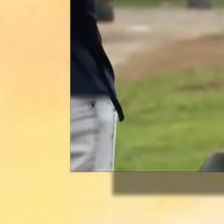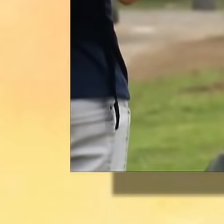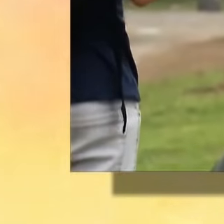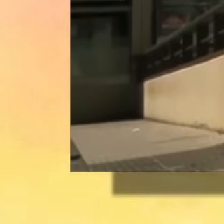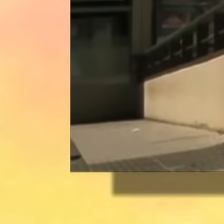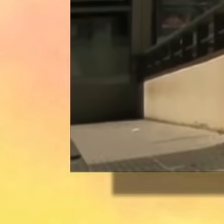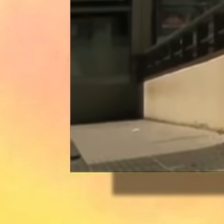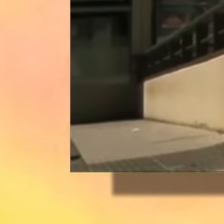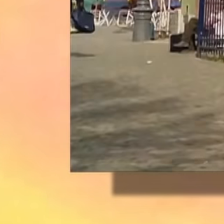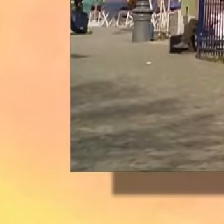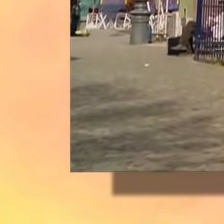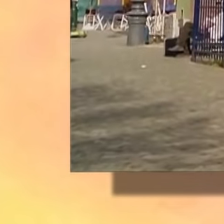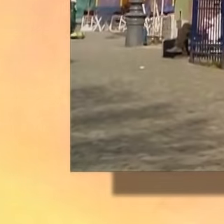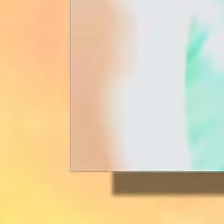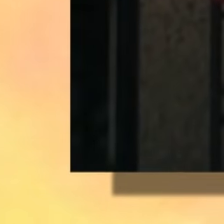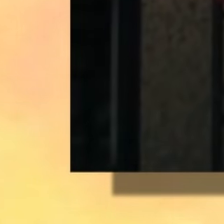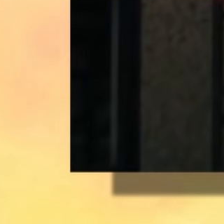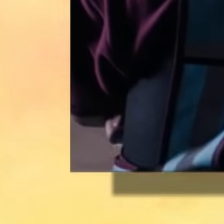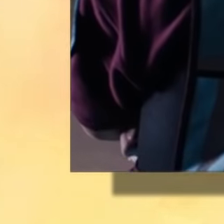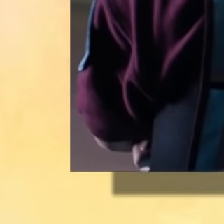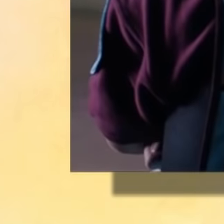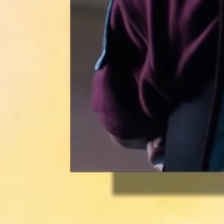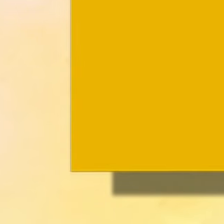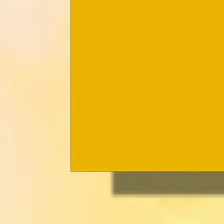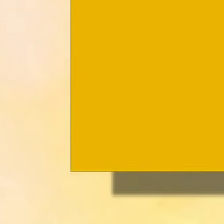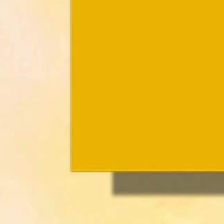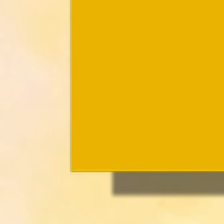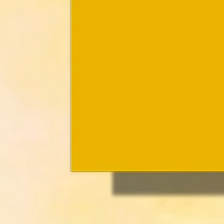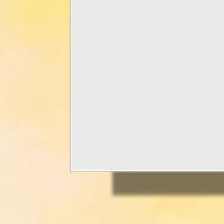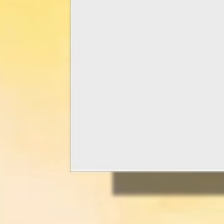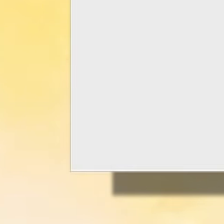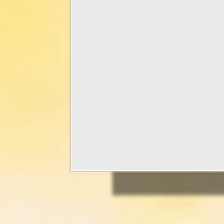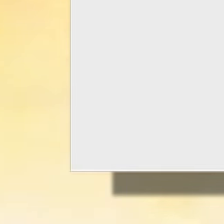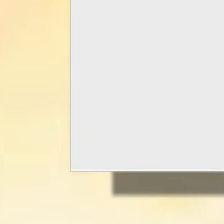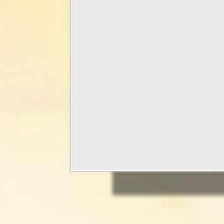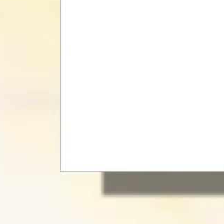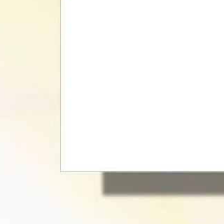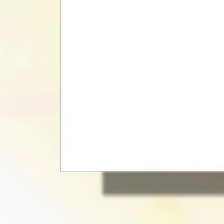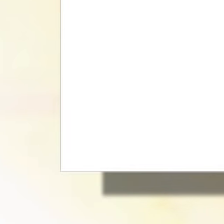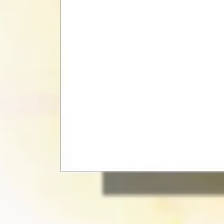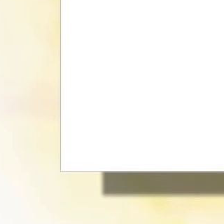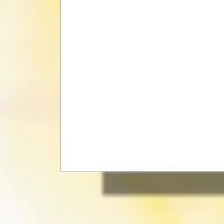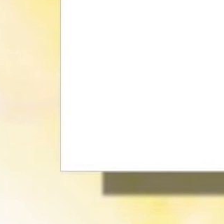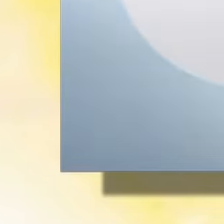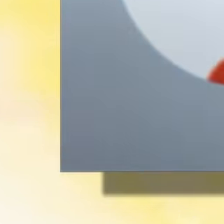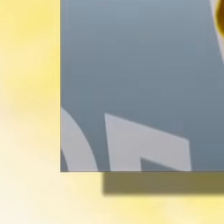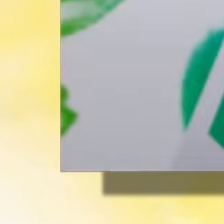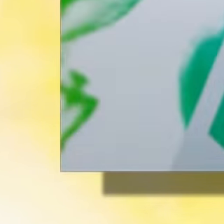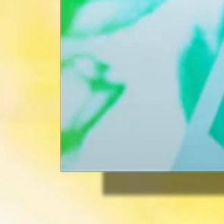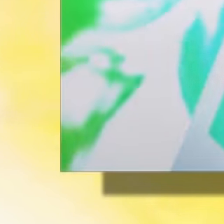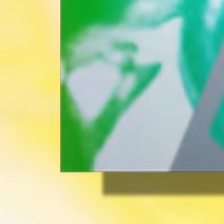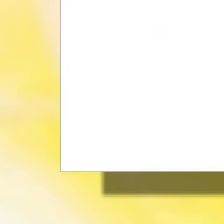Seguimos avanzando hacia una ciudad más segura. Buenos Aires, ciudad. Vamos, Buenos Aires.